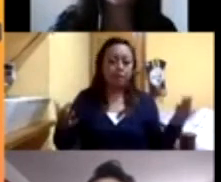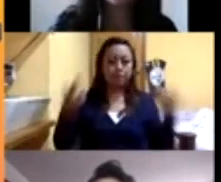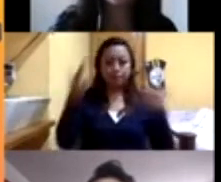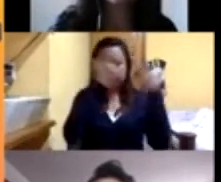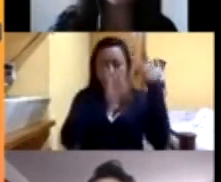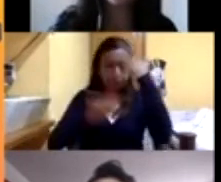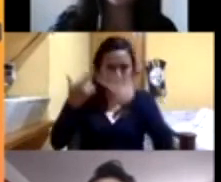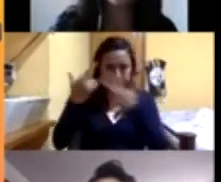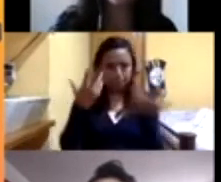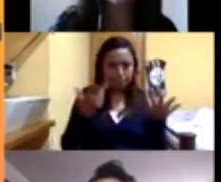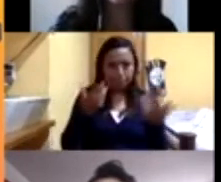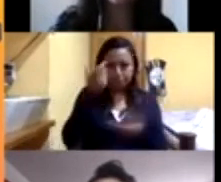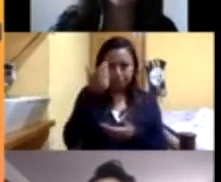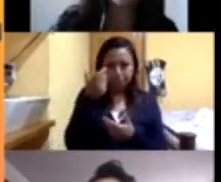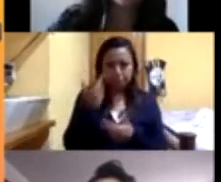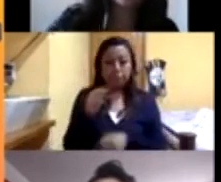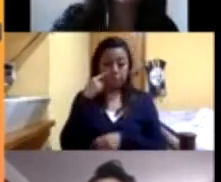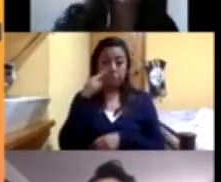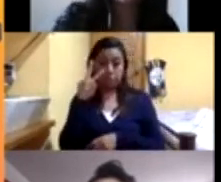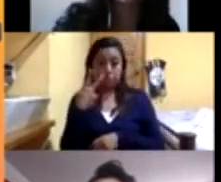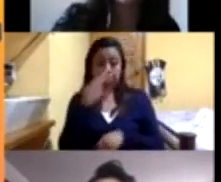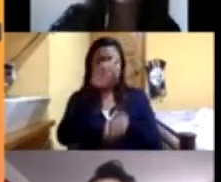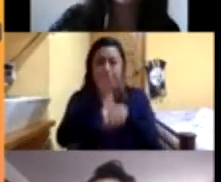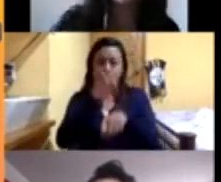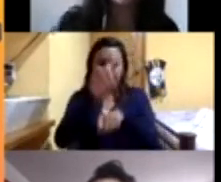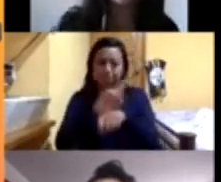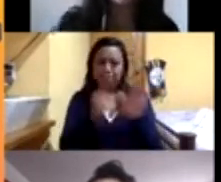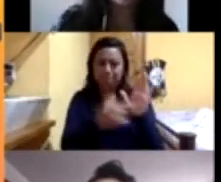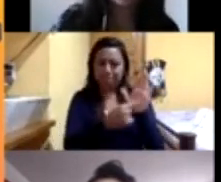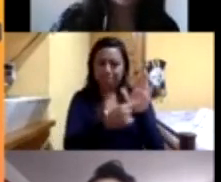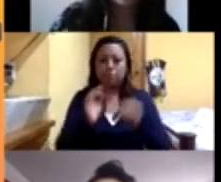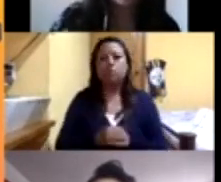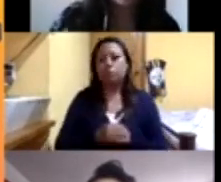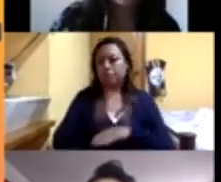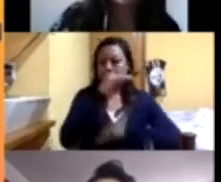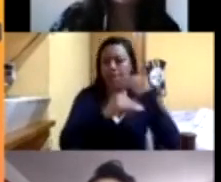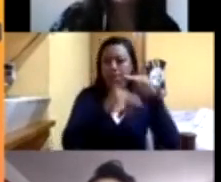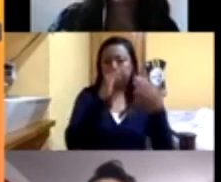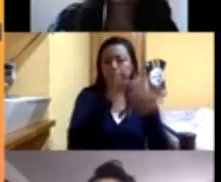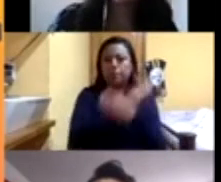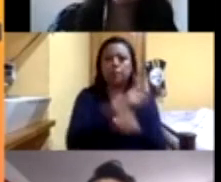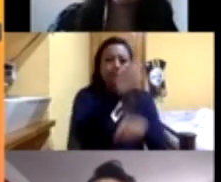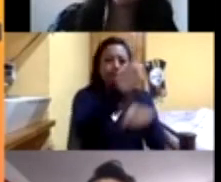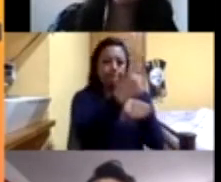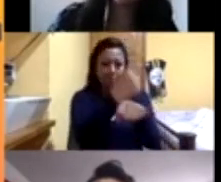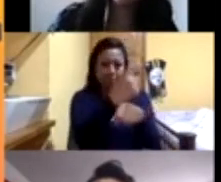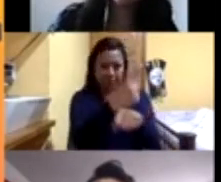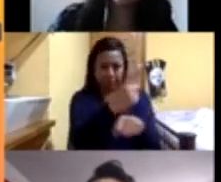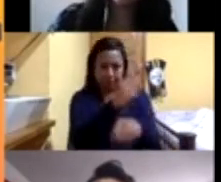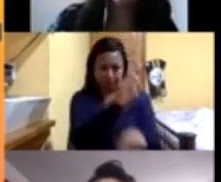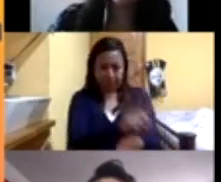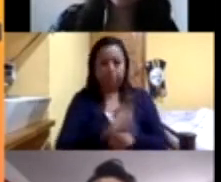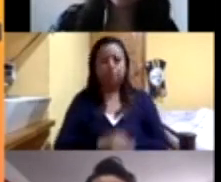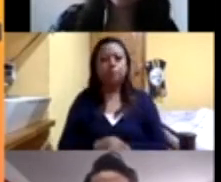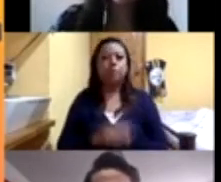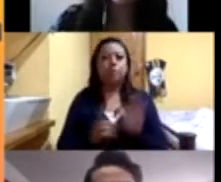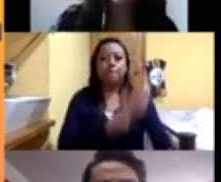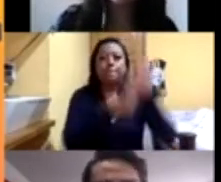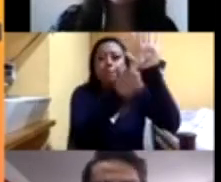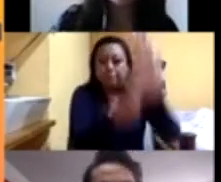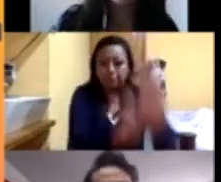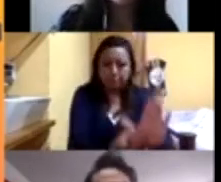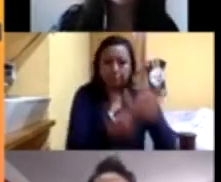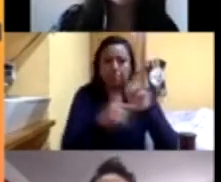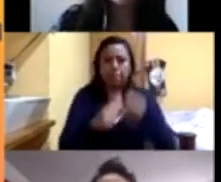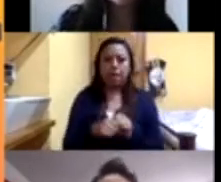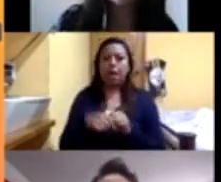días en los que tenemos que se divide todo el proceso. En el primer día se presenta el recurso de revisión. El instituto